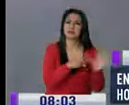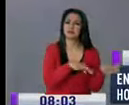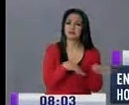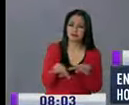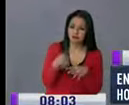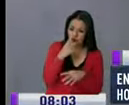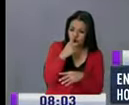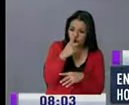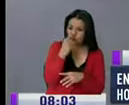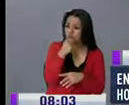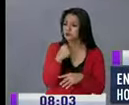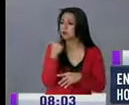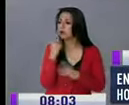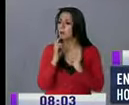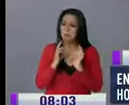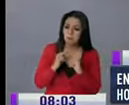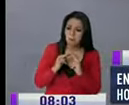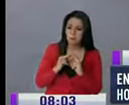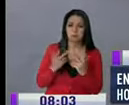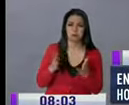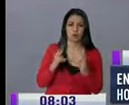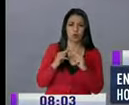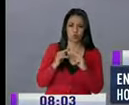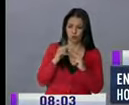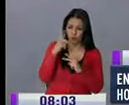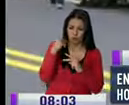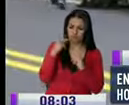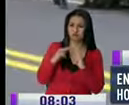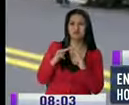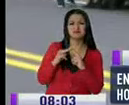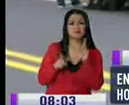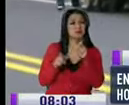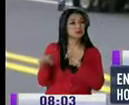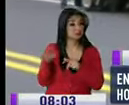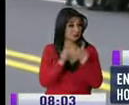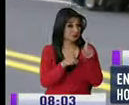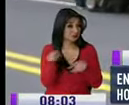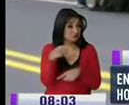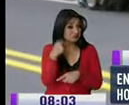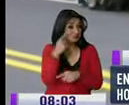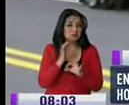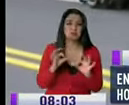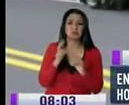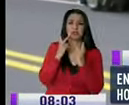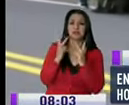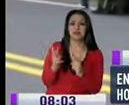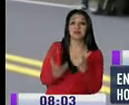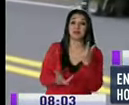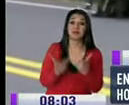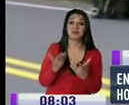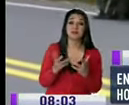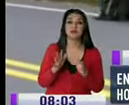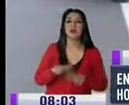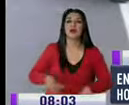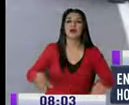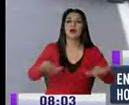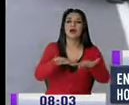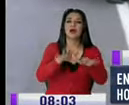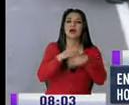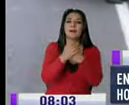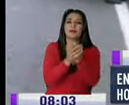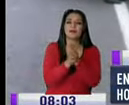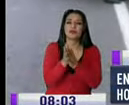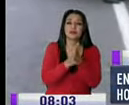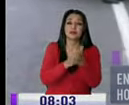el rostro del occiso no les era familiar. Por el sector, como que nunca lo vieron, seguramente lo abandonaron aprovechando que en la madrugada